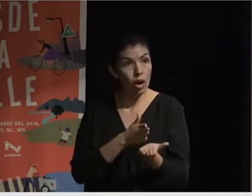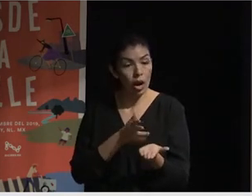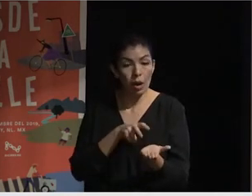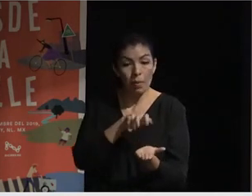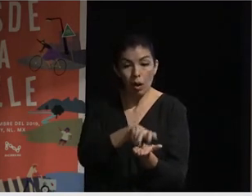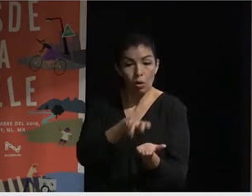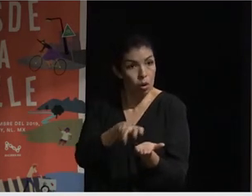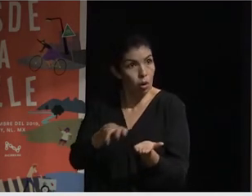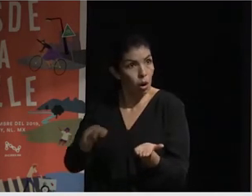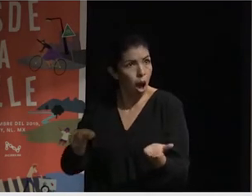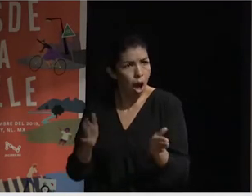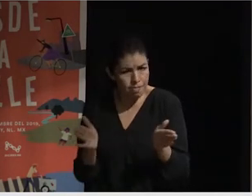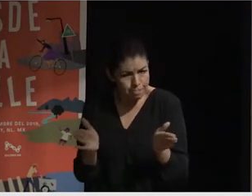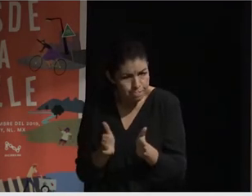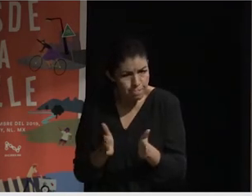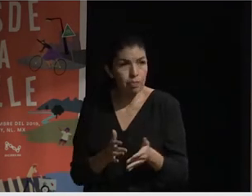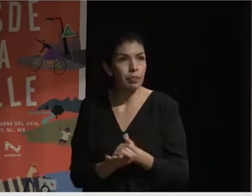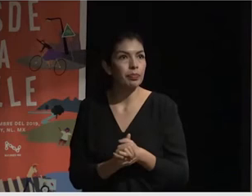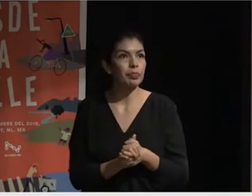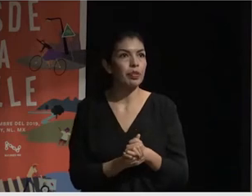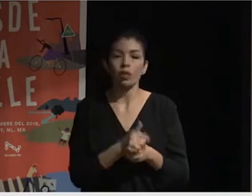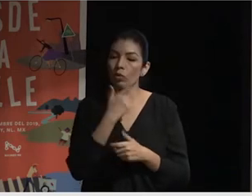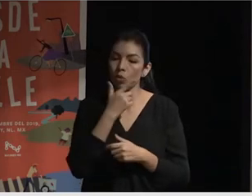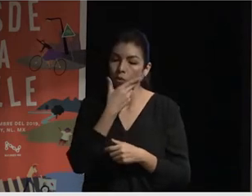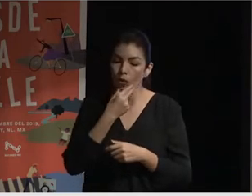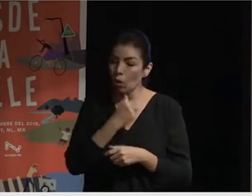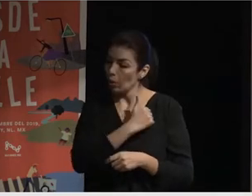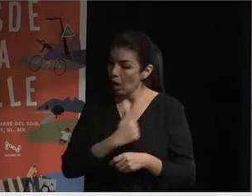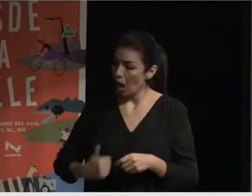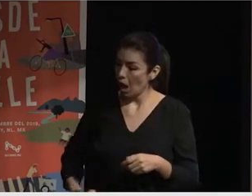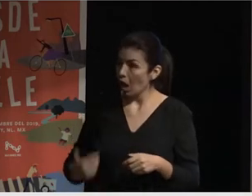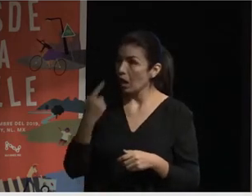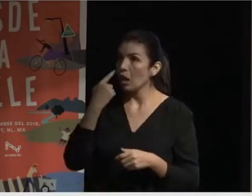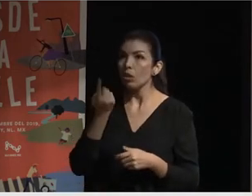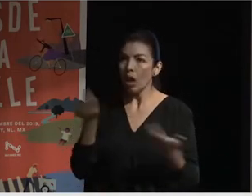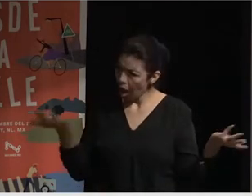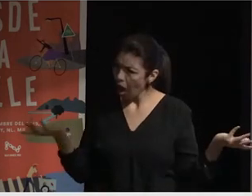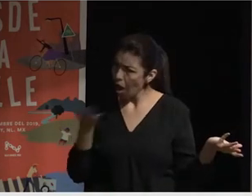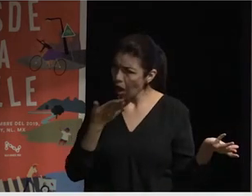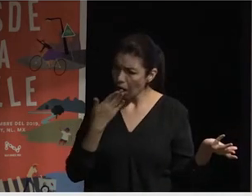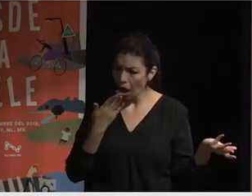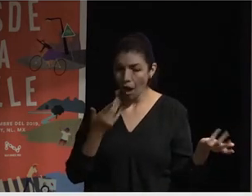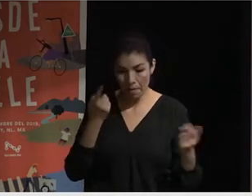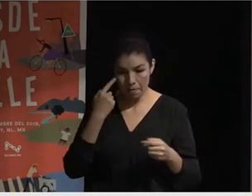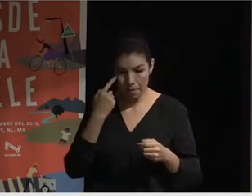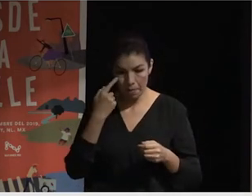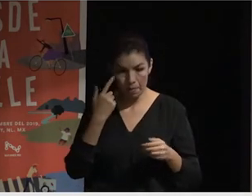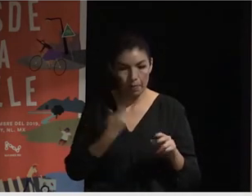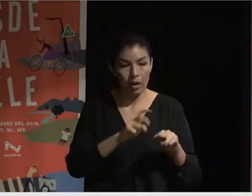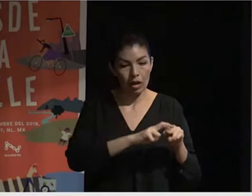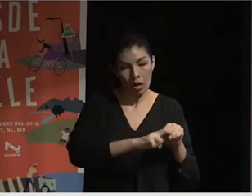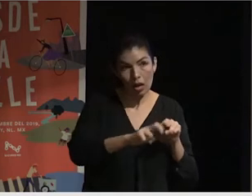dijo, ah, perfecto, trazamos unos polígonos ahí afuera del Metro Polanco y de una vez nos sirve para desplazar a todos